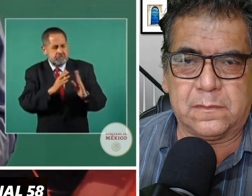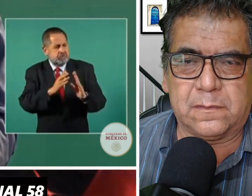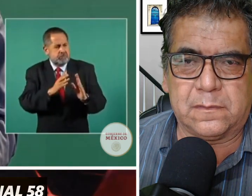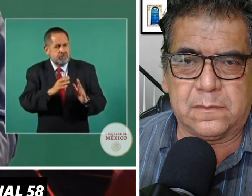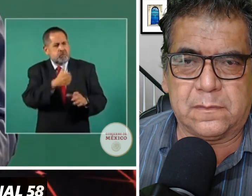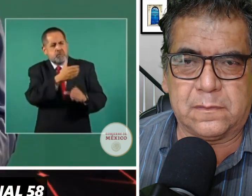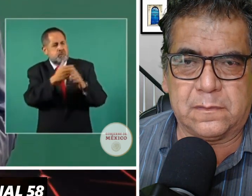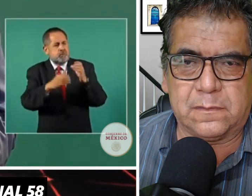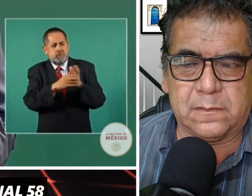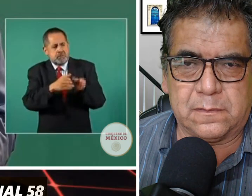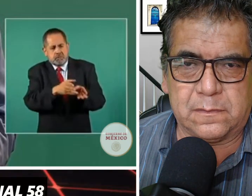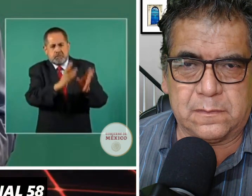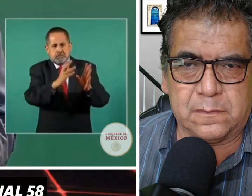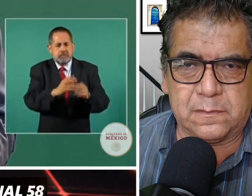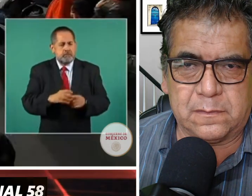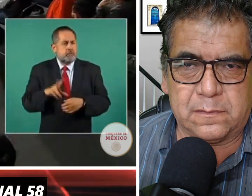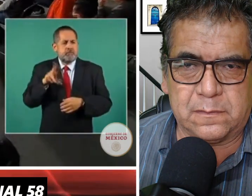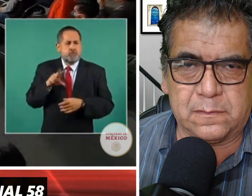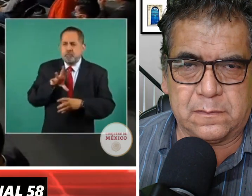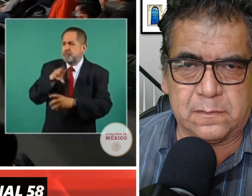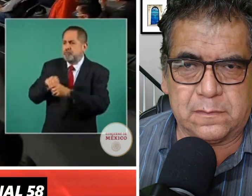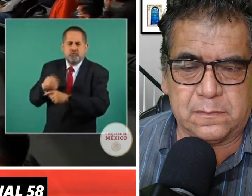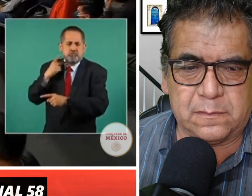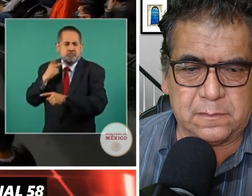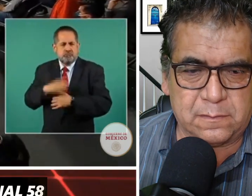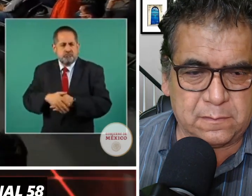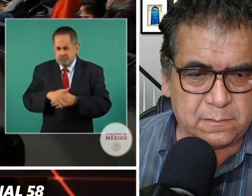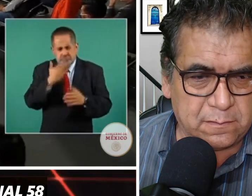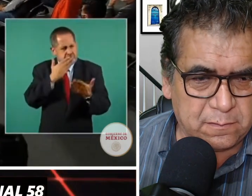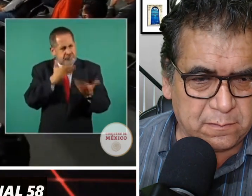emprender cualquier otra actividad y es legítimo,